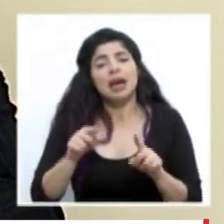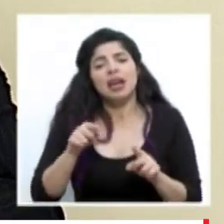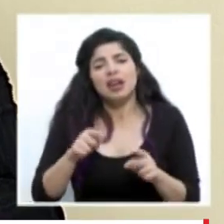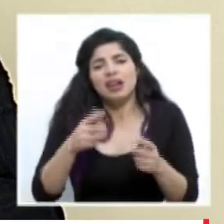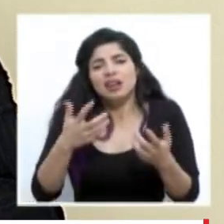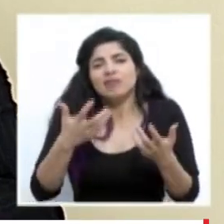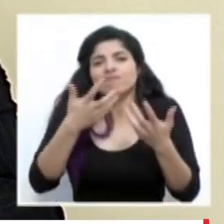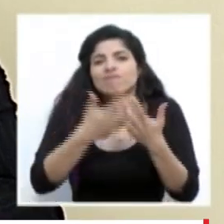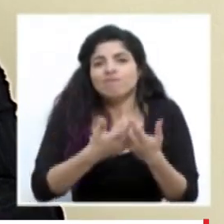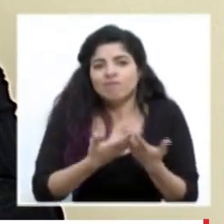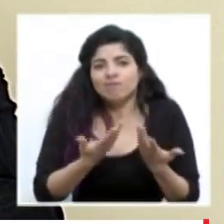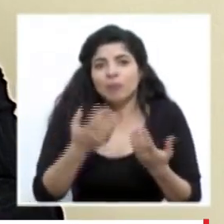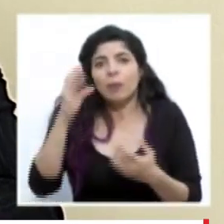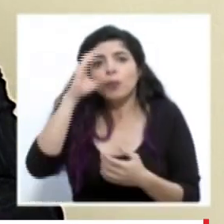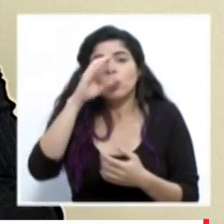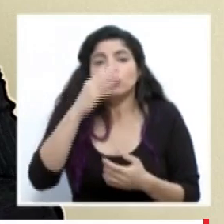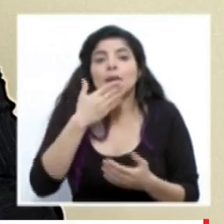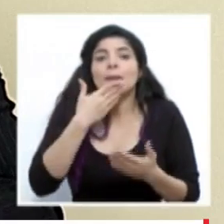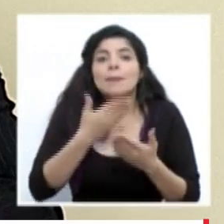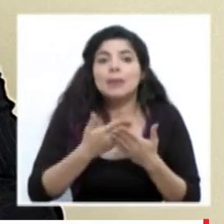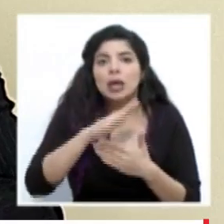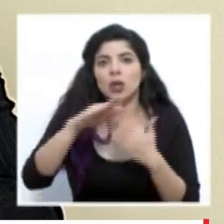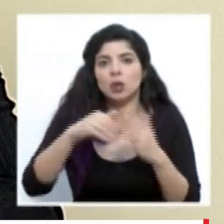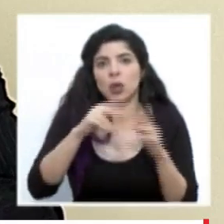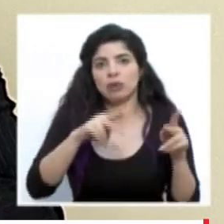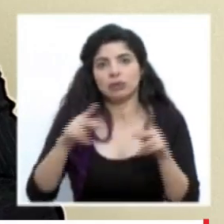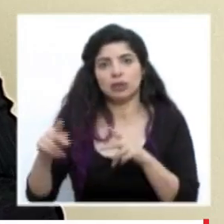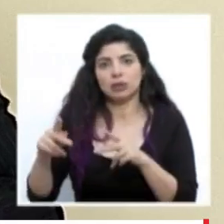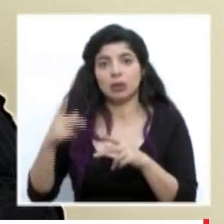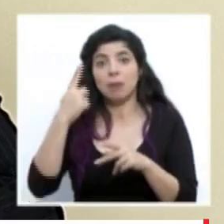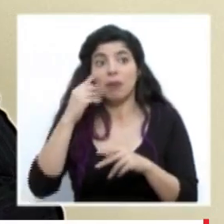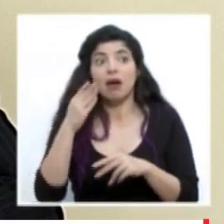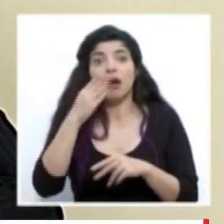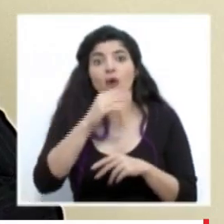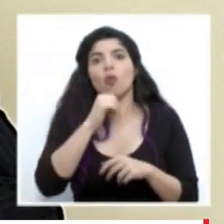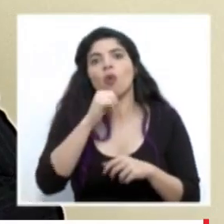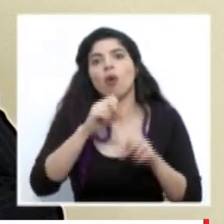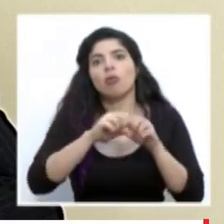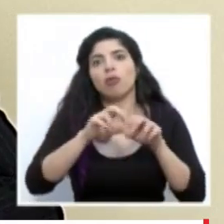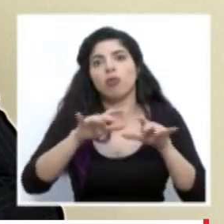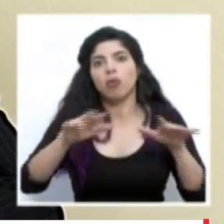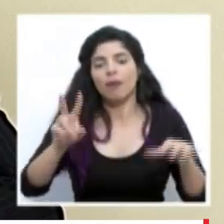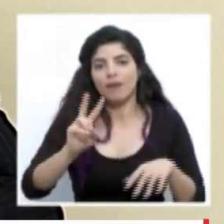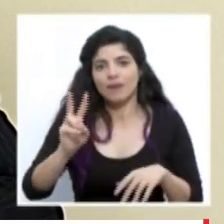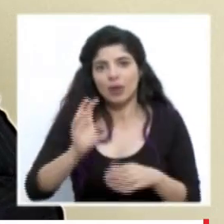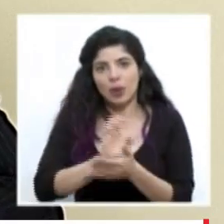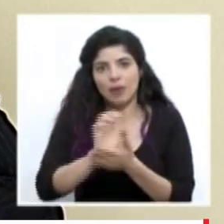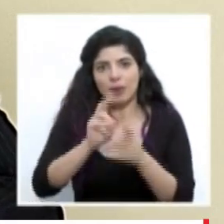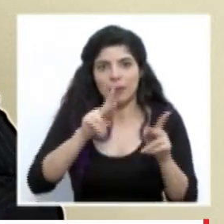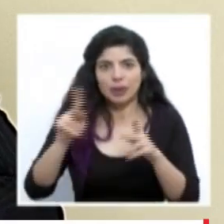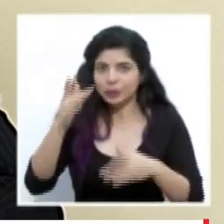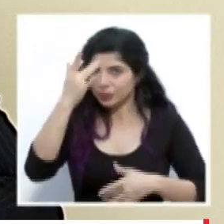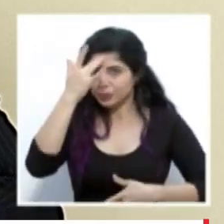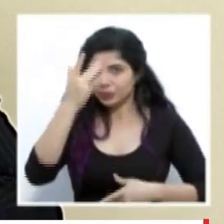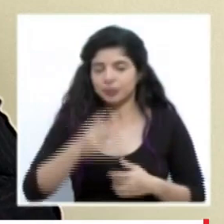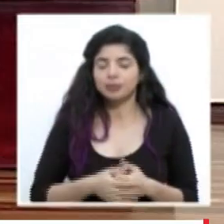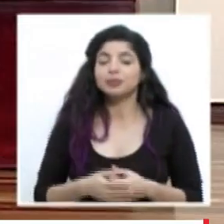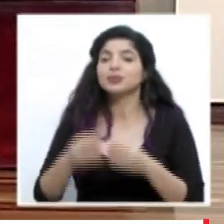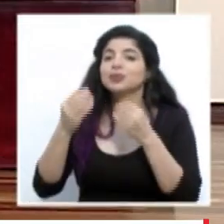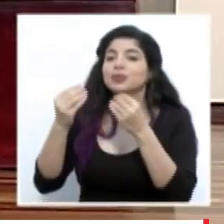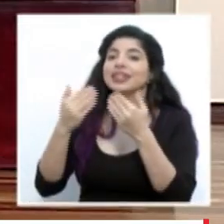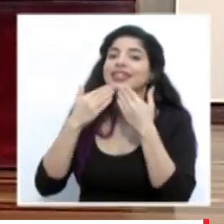responde justamente al bien mayor de la población de no propagar el virus a más personas.